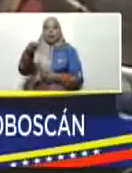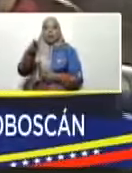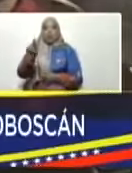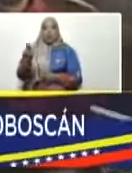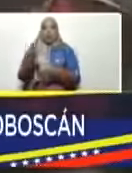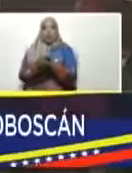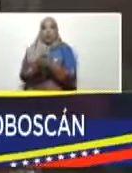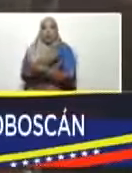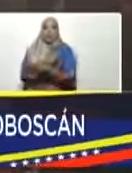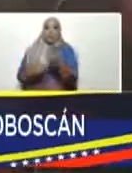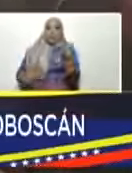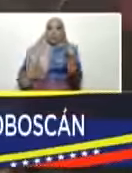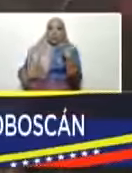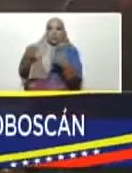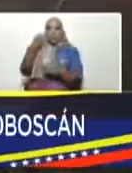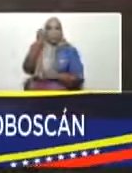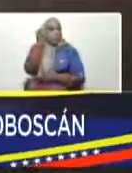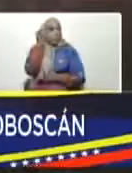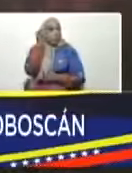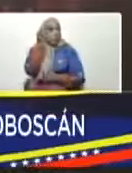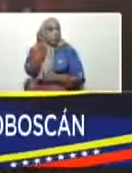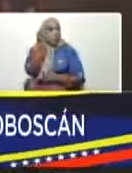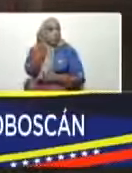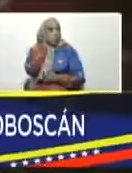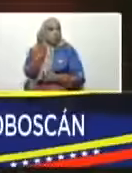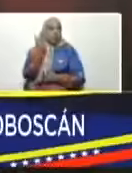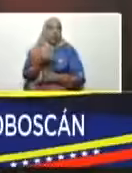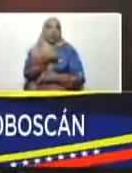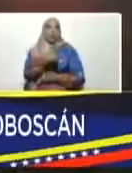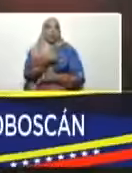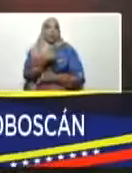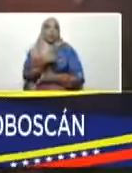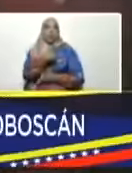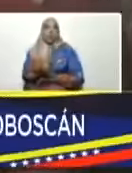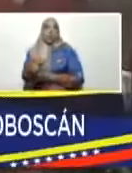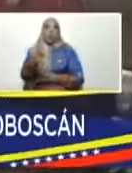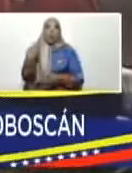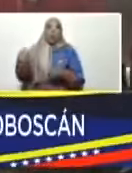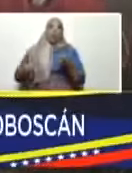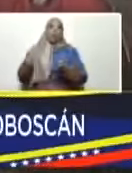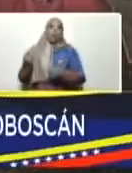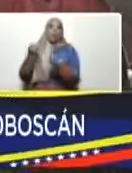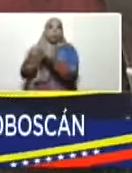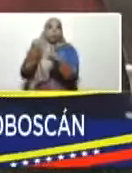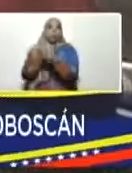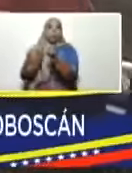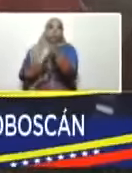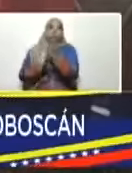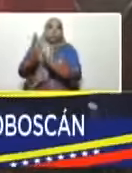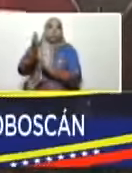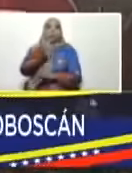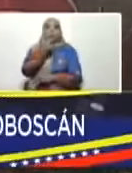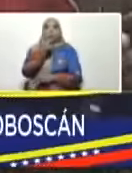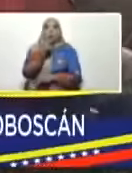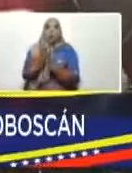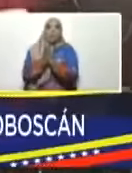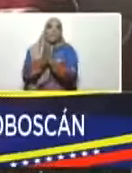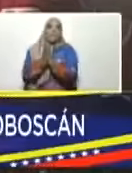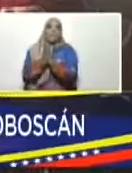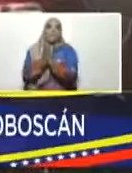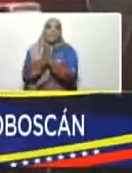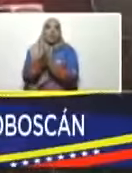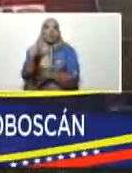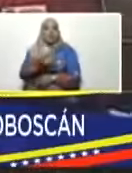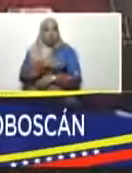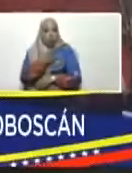presidente de Chevron Venezuela. Bienvenido, Mariano. ¿Cómo te sientes? ¿Cómo avanza el trabajo? Por favor, préstale un micrófono. ¿Estás autorizado